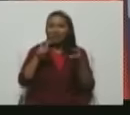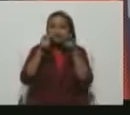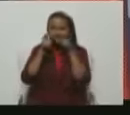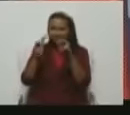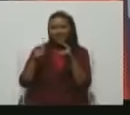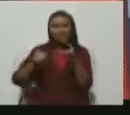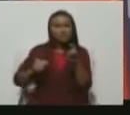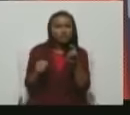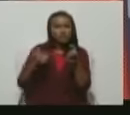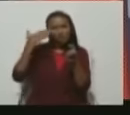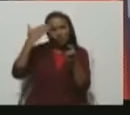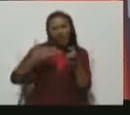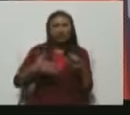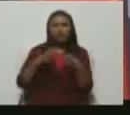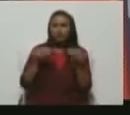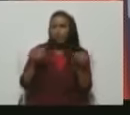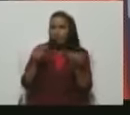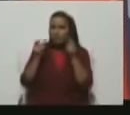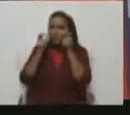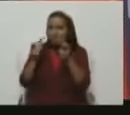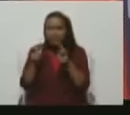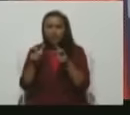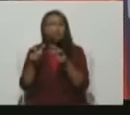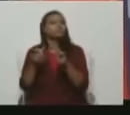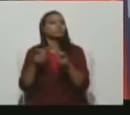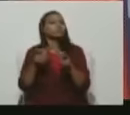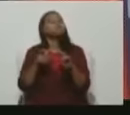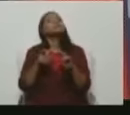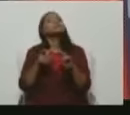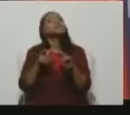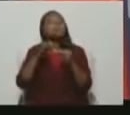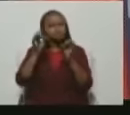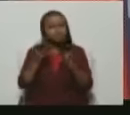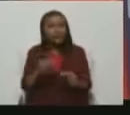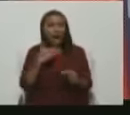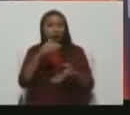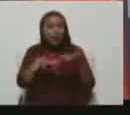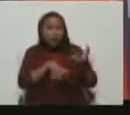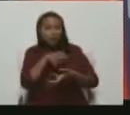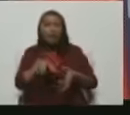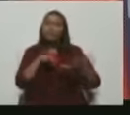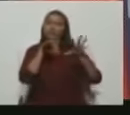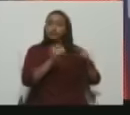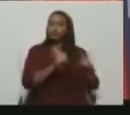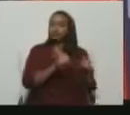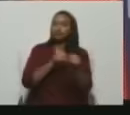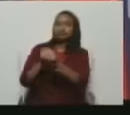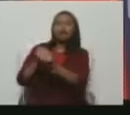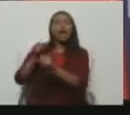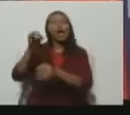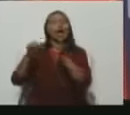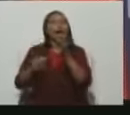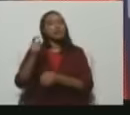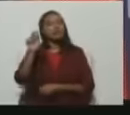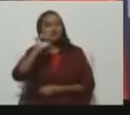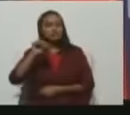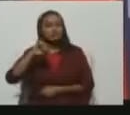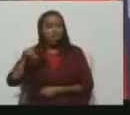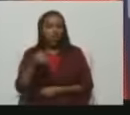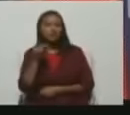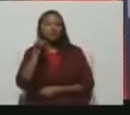terroristas y de sabotaje para poner a orden de los tribunales de la República. Dispositivos de gestión de riesgo, prevención, atención de